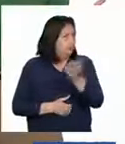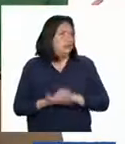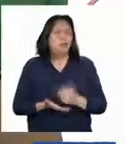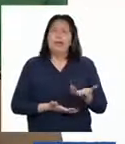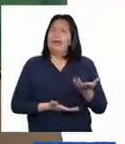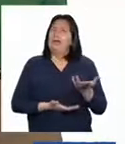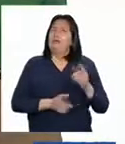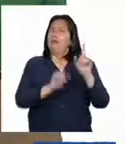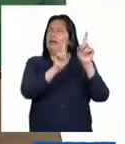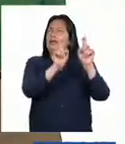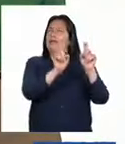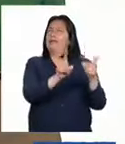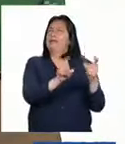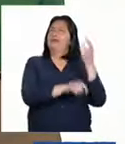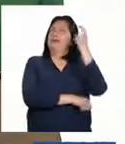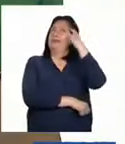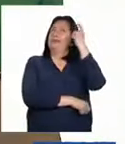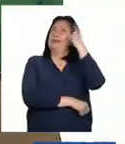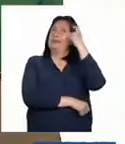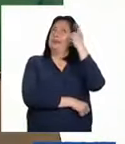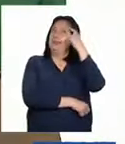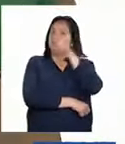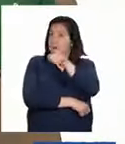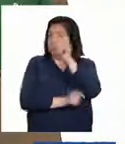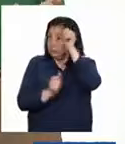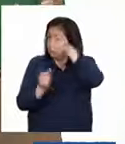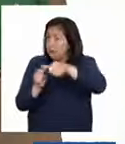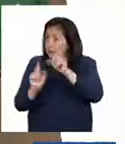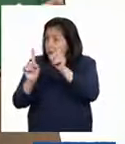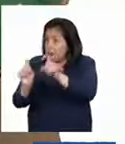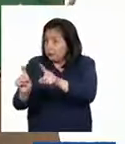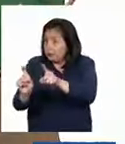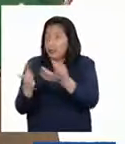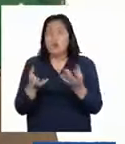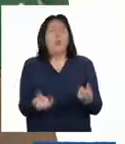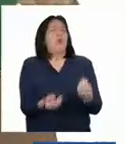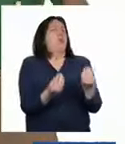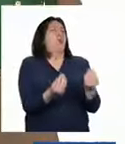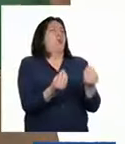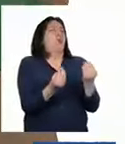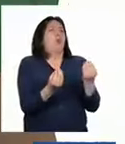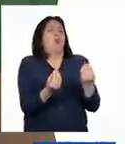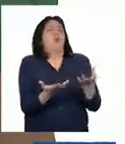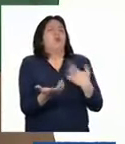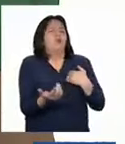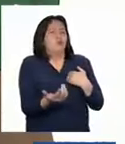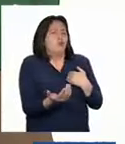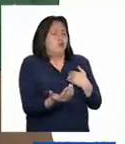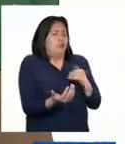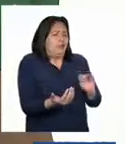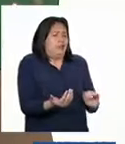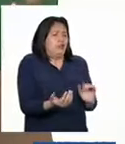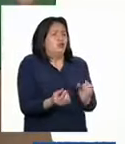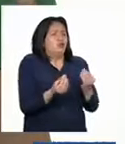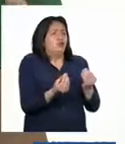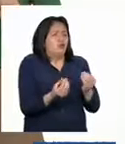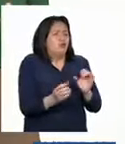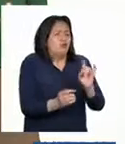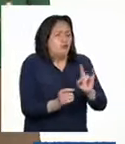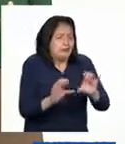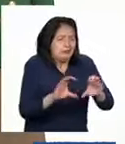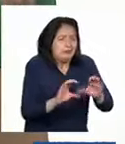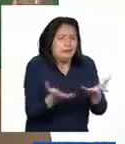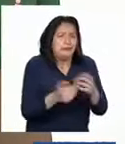Además, nos quedamos con una pregunta en mente. ¿La recuerdan? ¿Cómo podemos acercarnos a la ciencia desde niños?